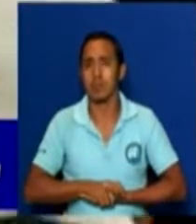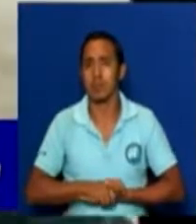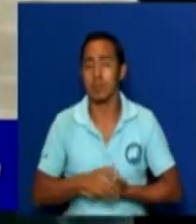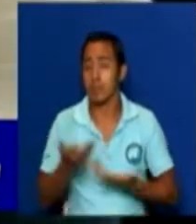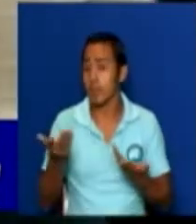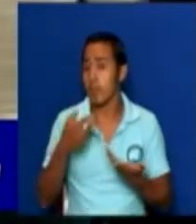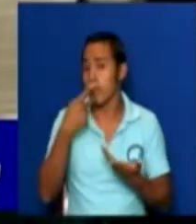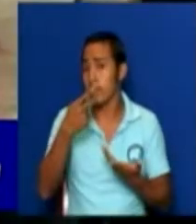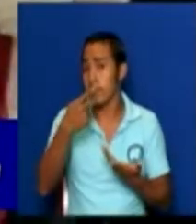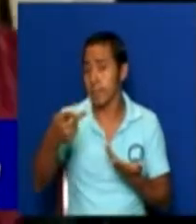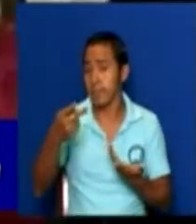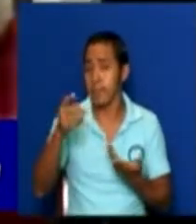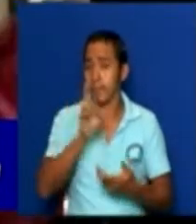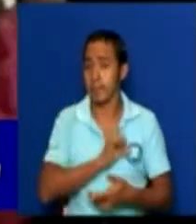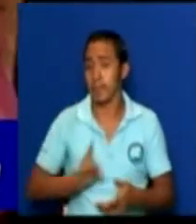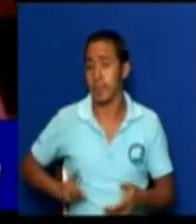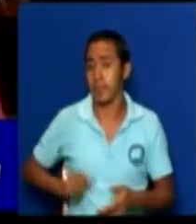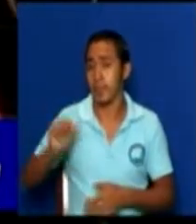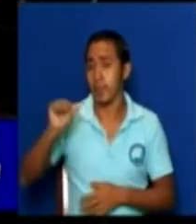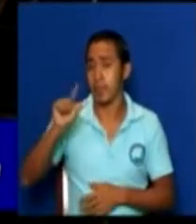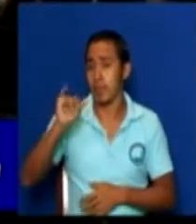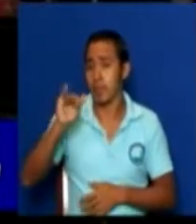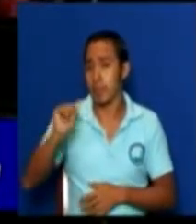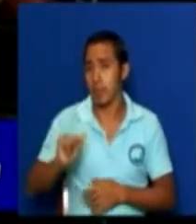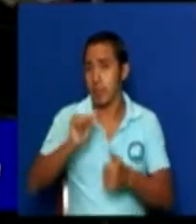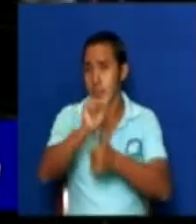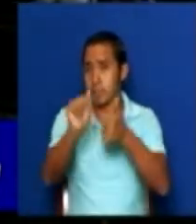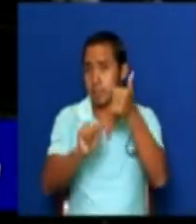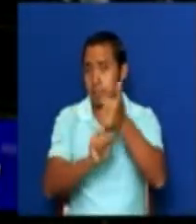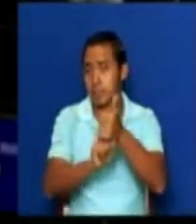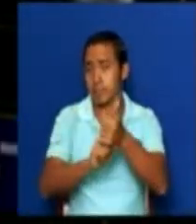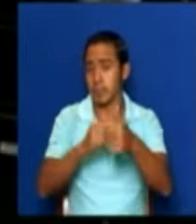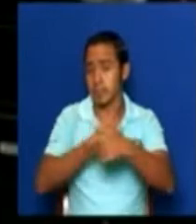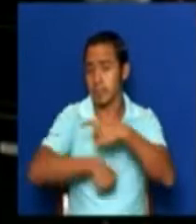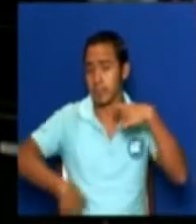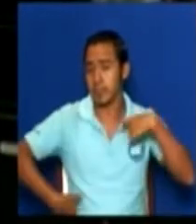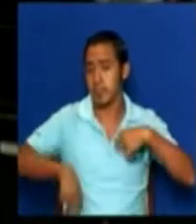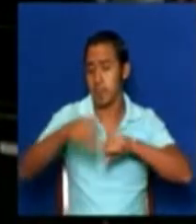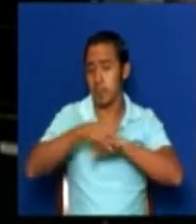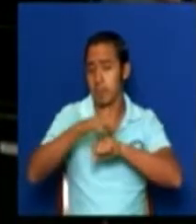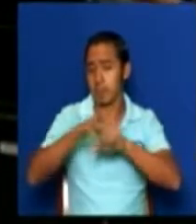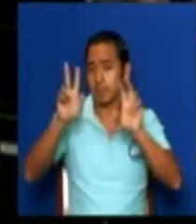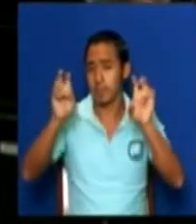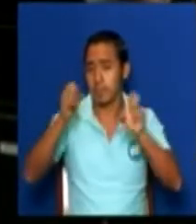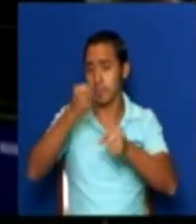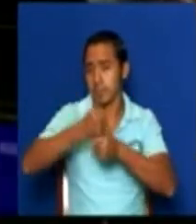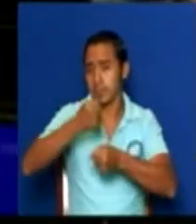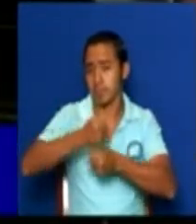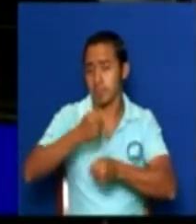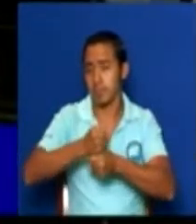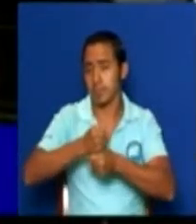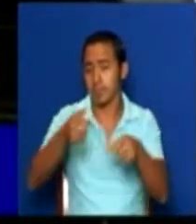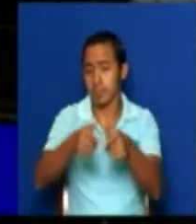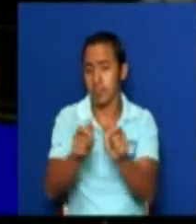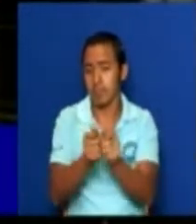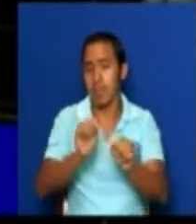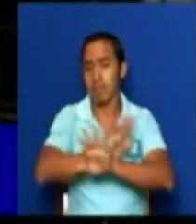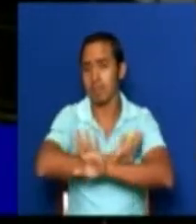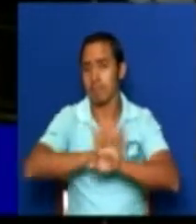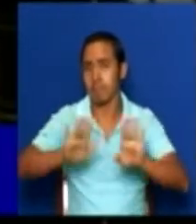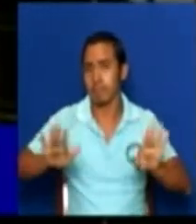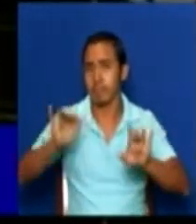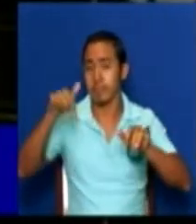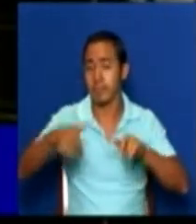Con las palabras de la diputada Adilia Villagra, vicepresidenta de la Comisión de Asuntos Laborales y Gremiales, se da por